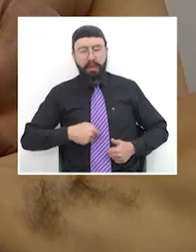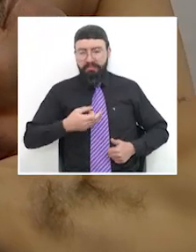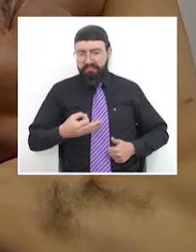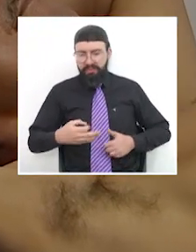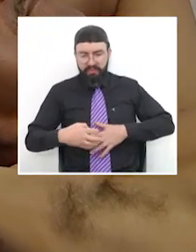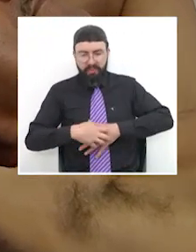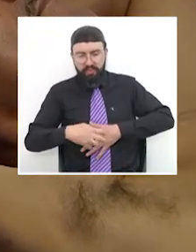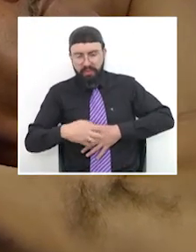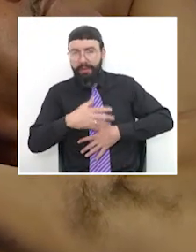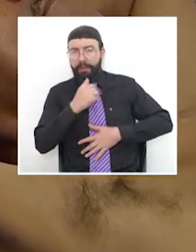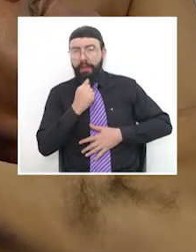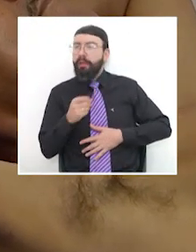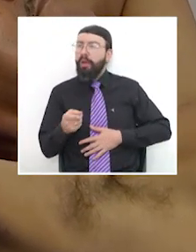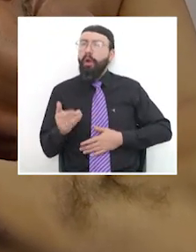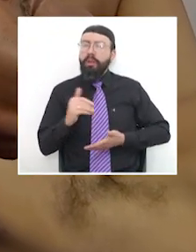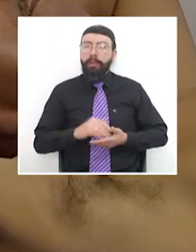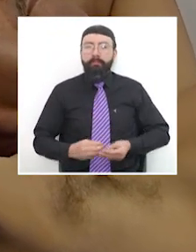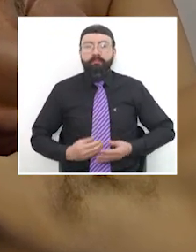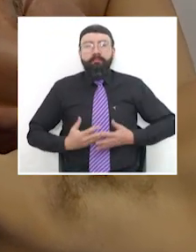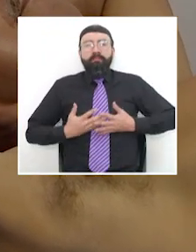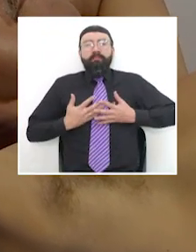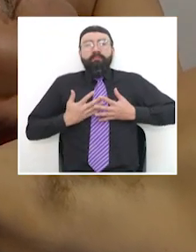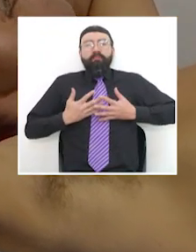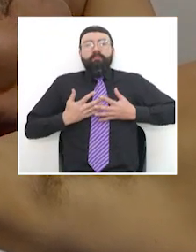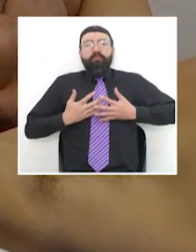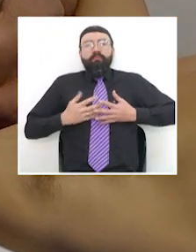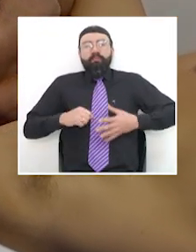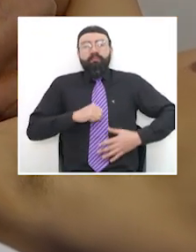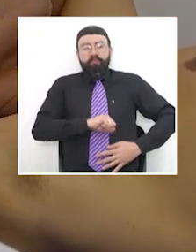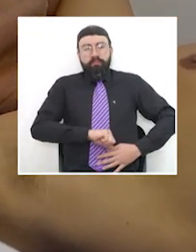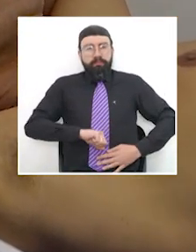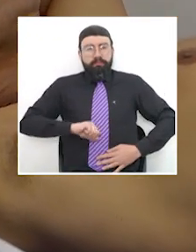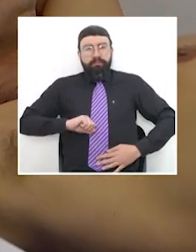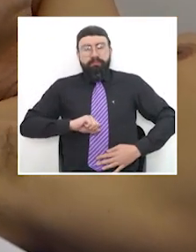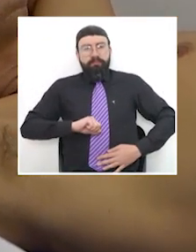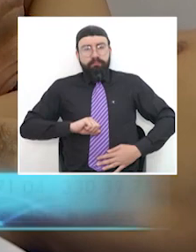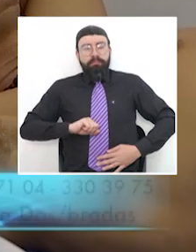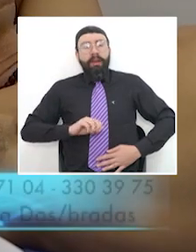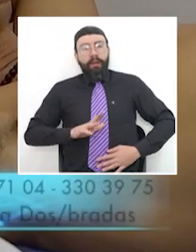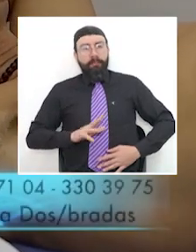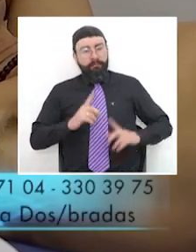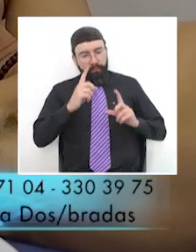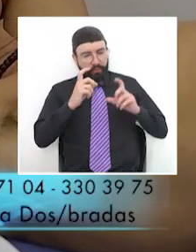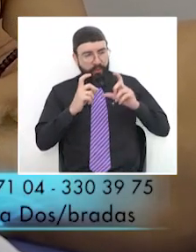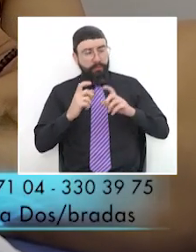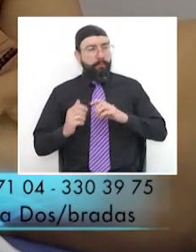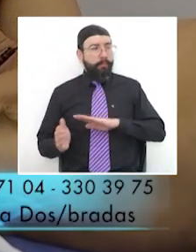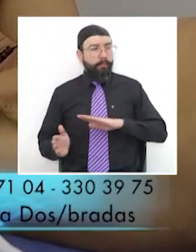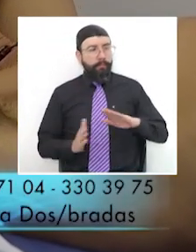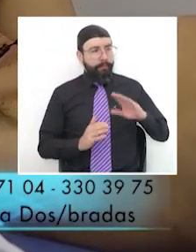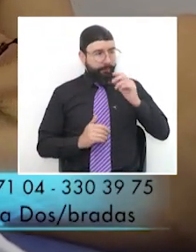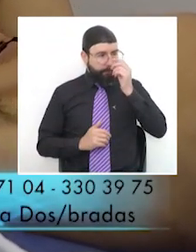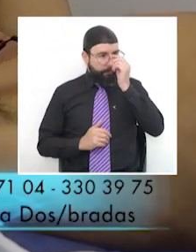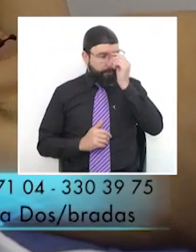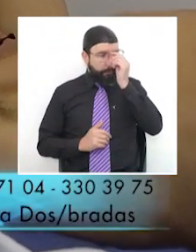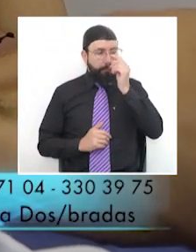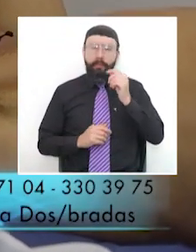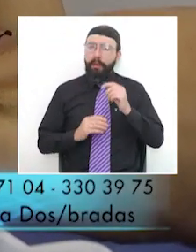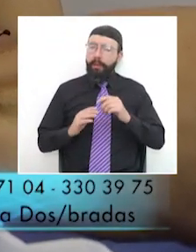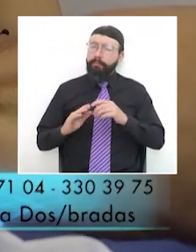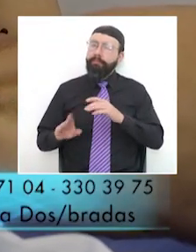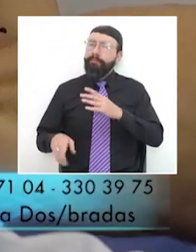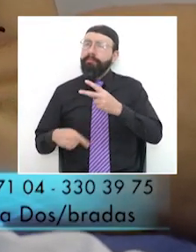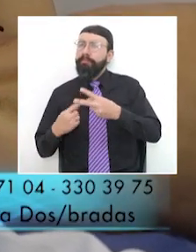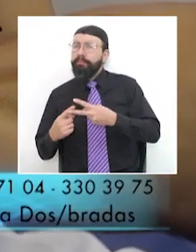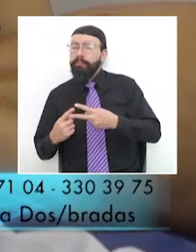bien. Toma el aire de nuevo, bien fuerte. Eso. Luego vamos a evaluar los